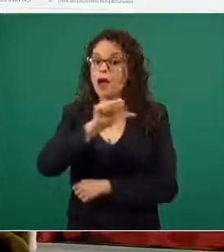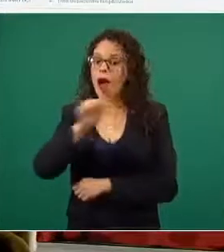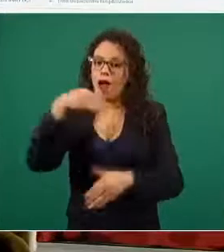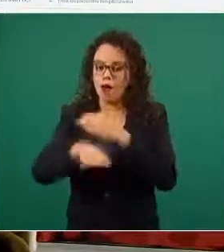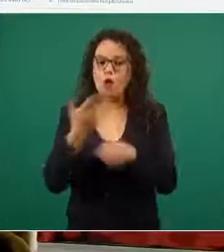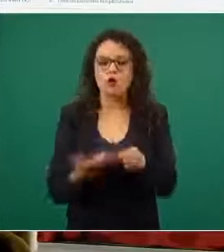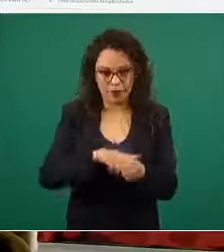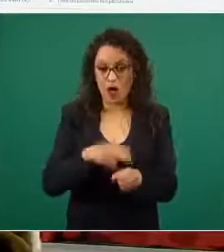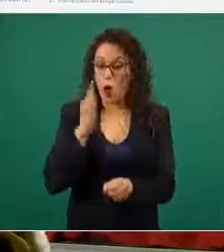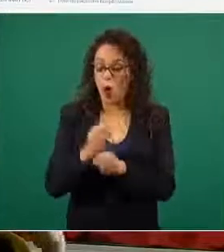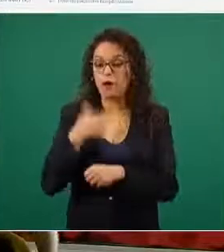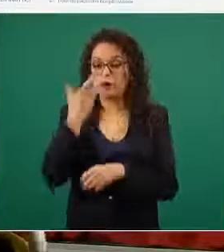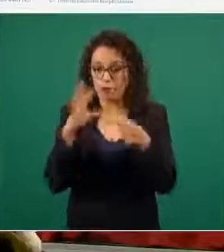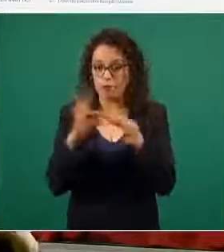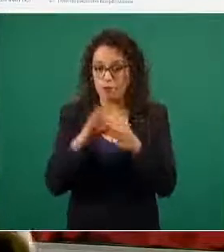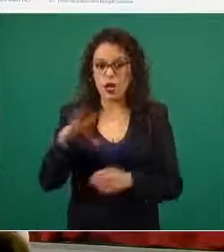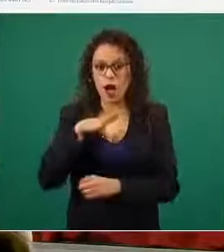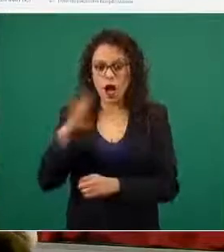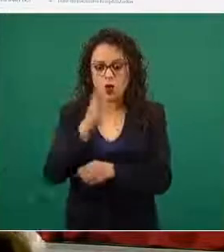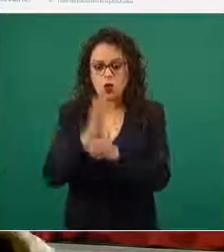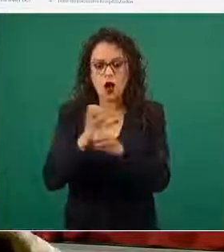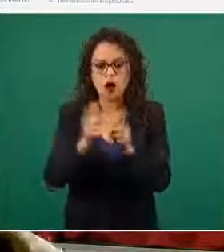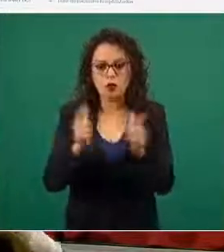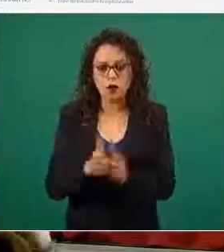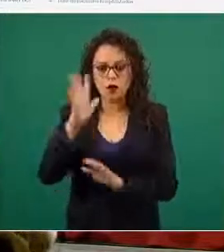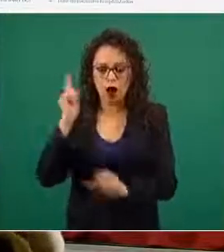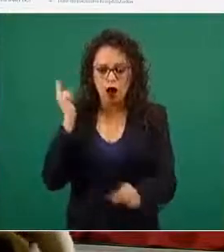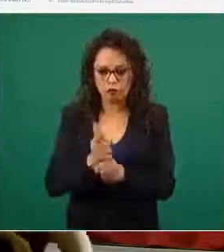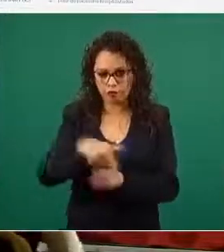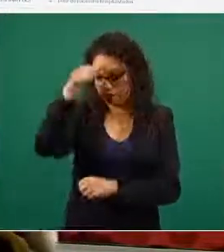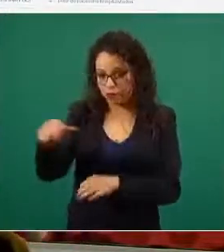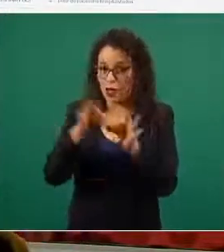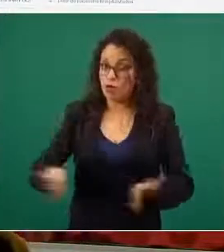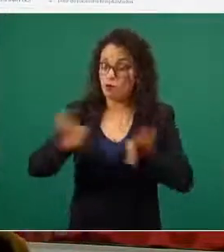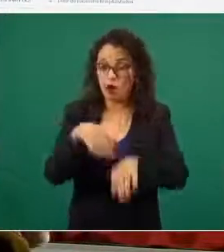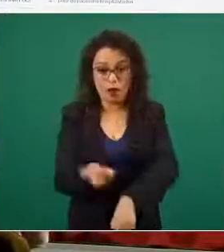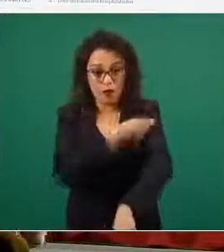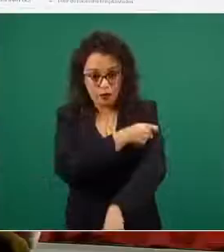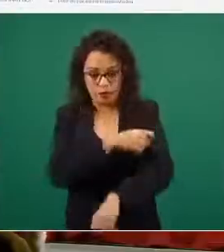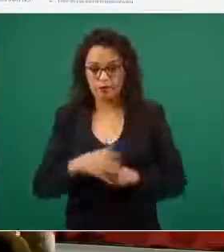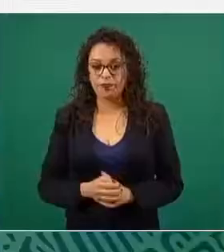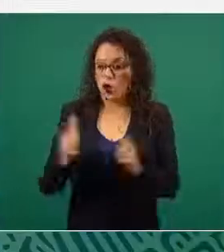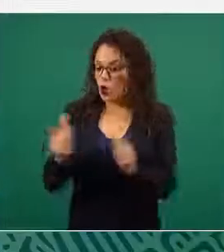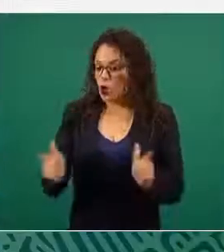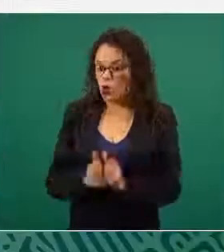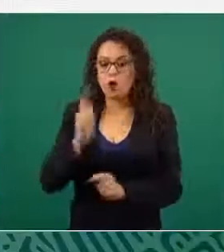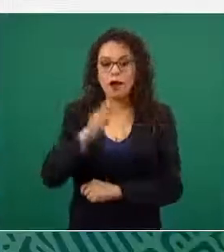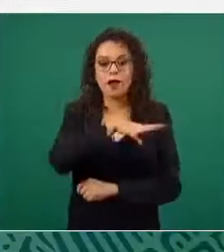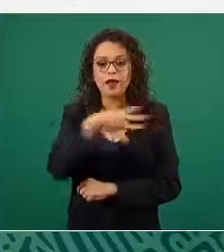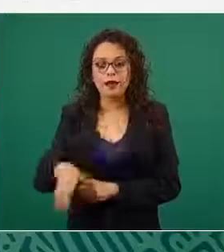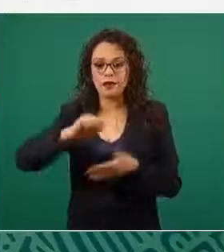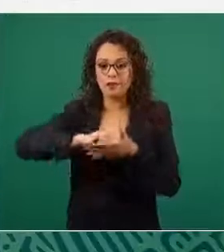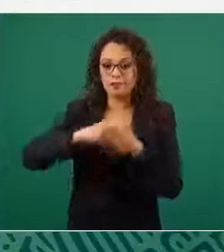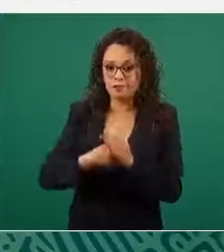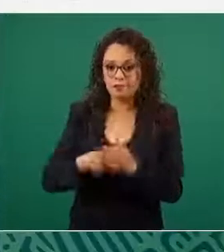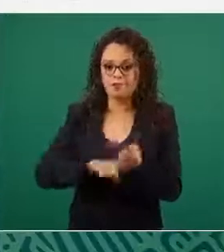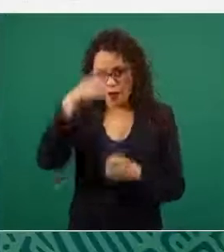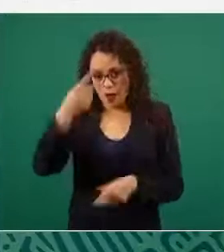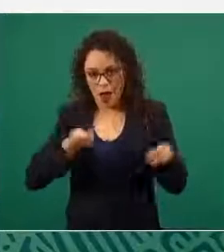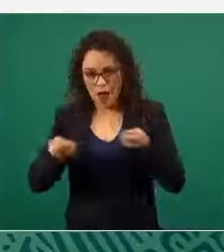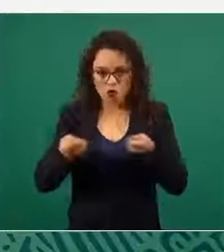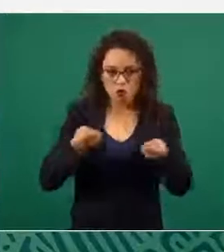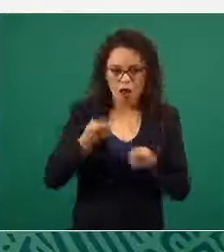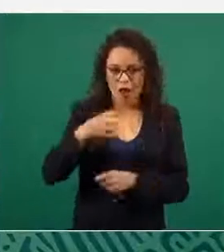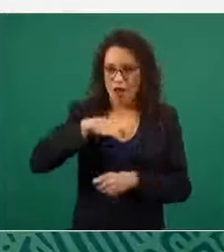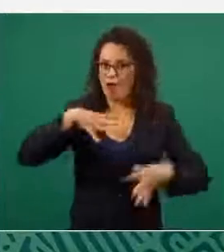Aquí está. Aquí aprovecho para comentar, hay un cuarto grupo identificado donde la vacunación va a ser relevante. El grupo técnicamente definido general es necesidades del control epidémico. En